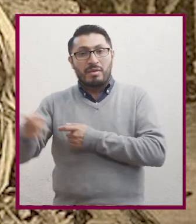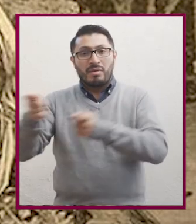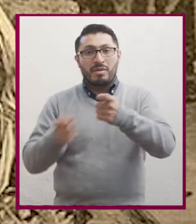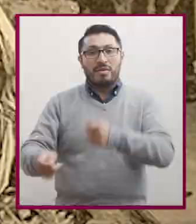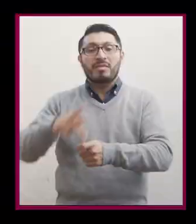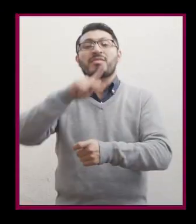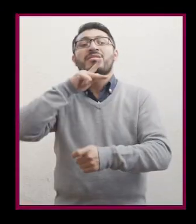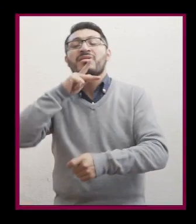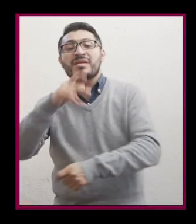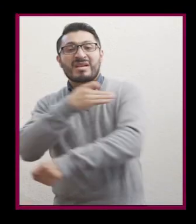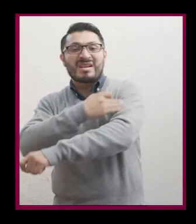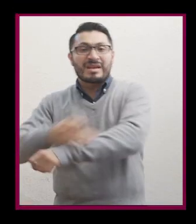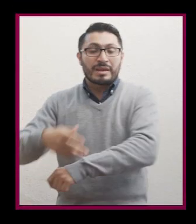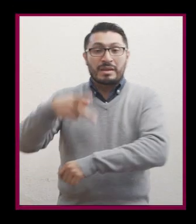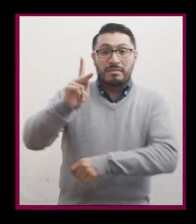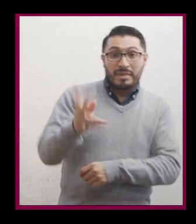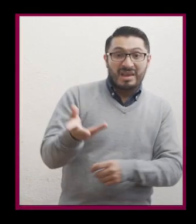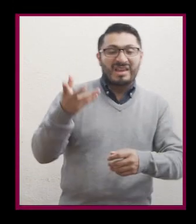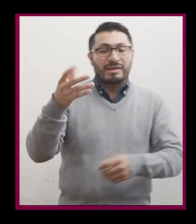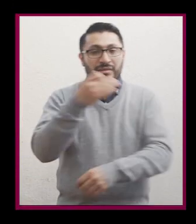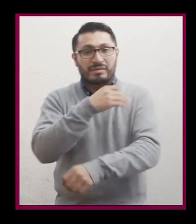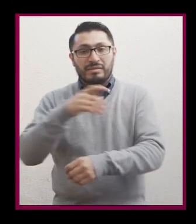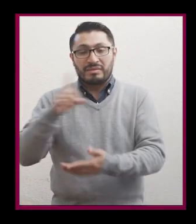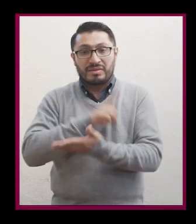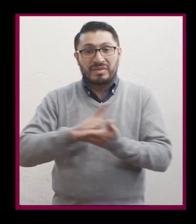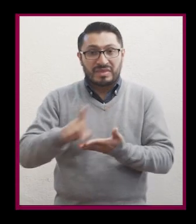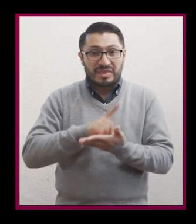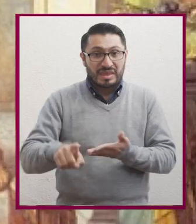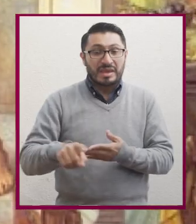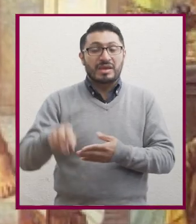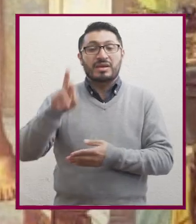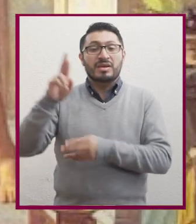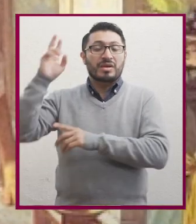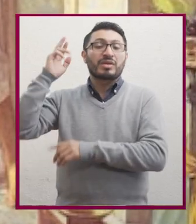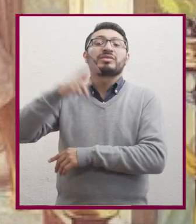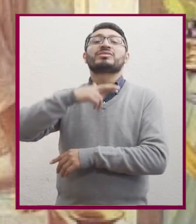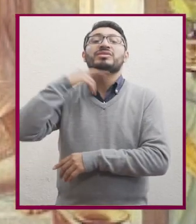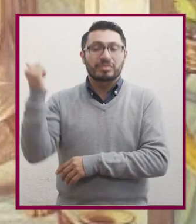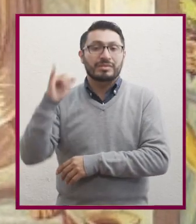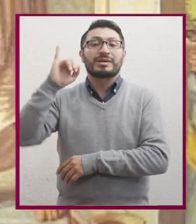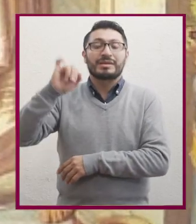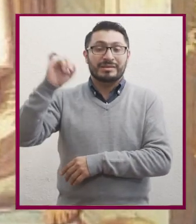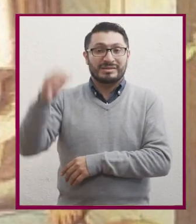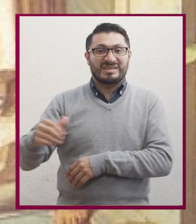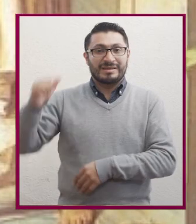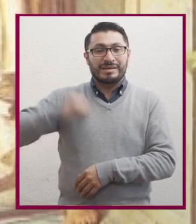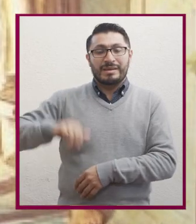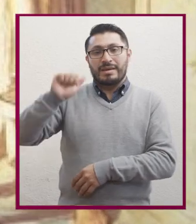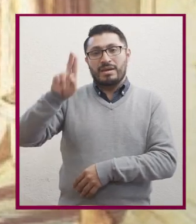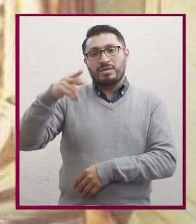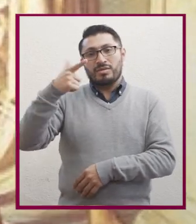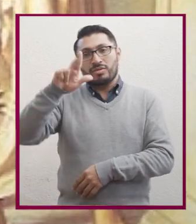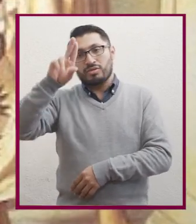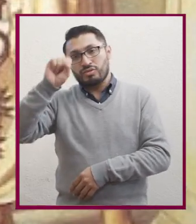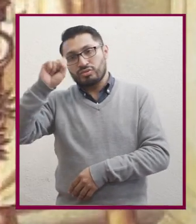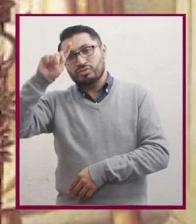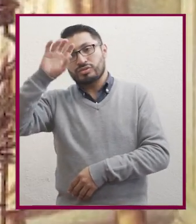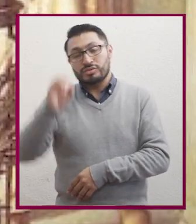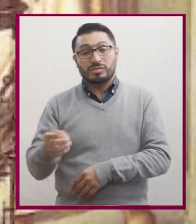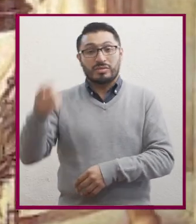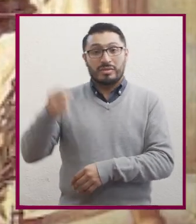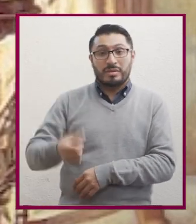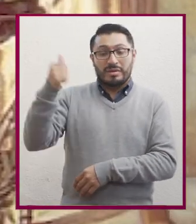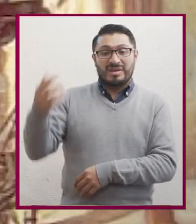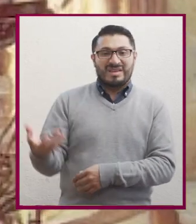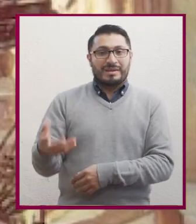pater familias. Pero hubo derechos que las romanas sí ejercieron. En la época de Augusto, el primer emperador, las mujeres con por lo